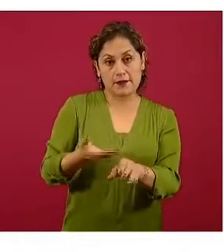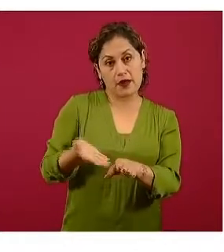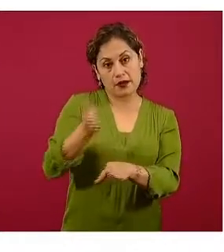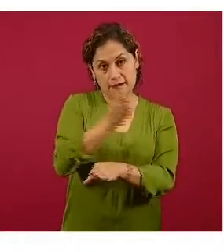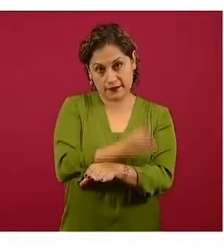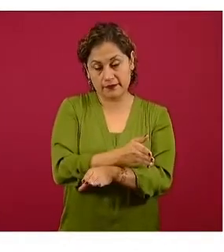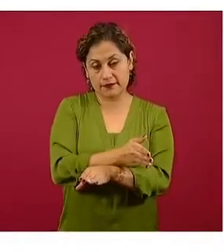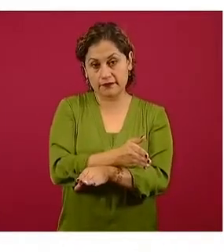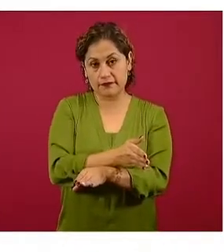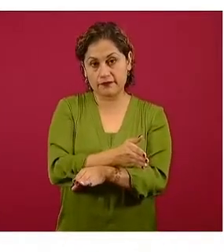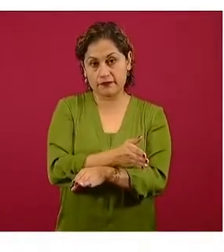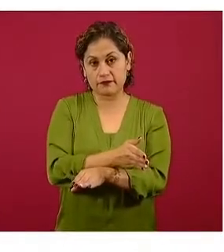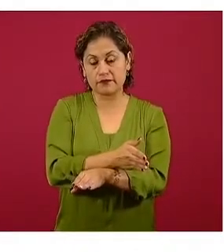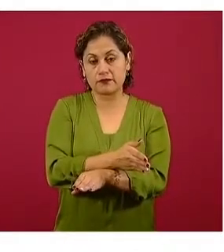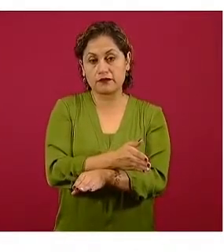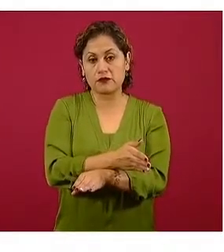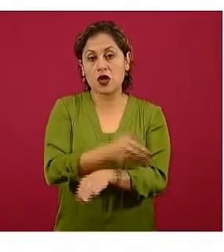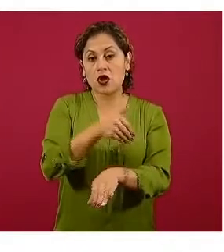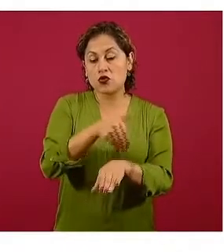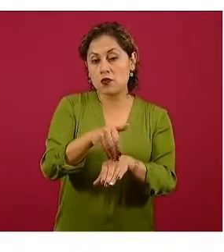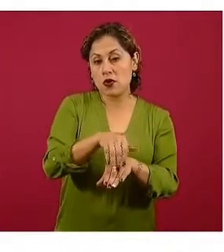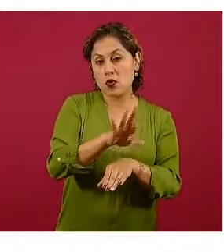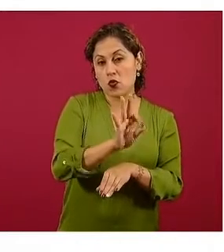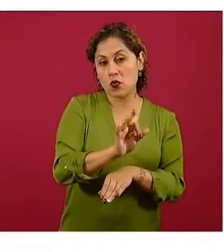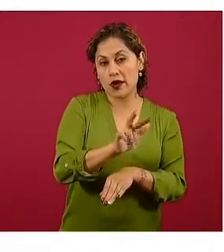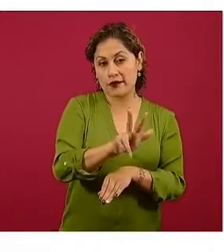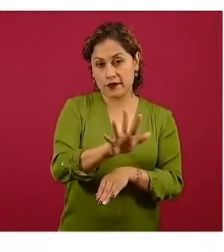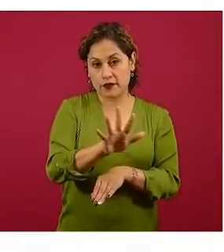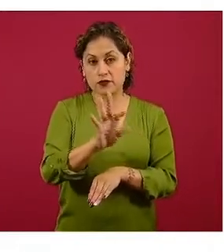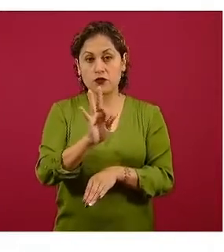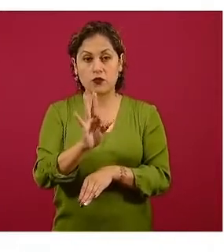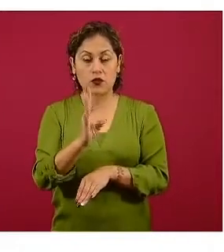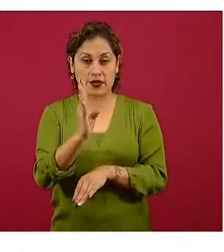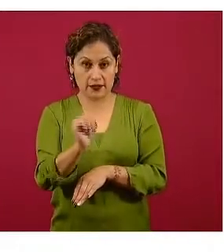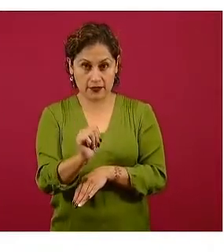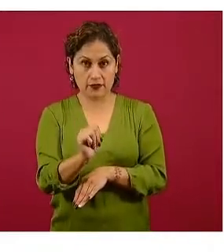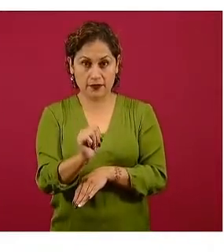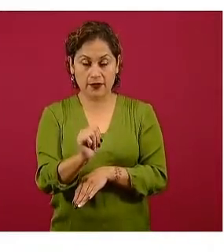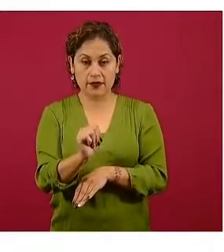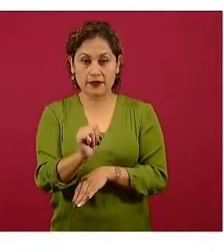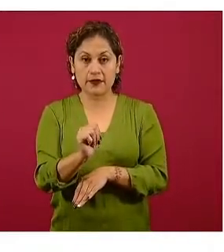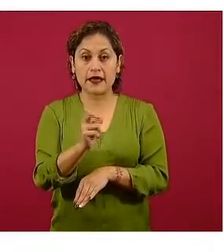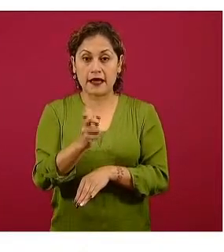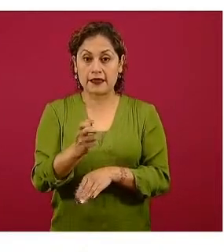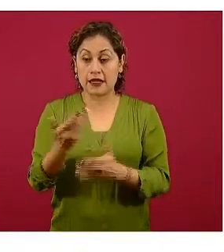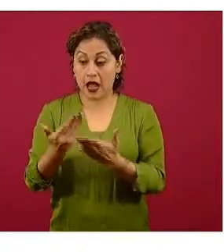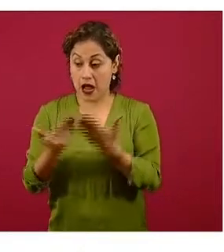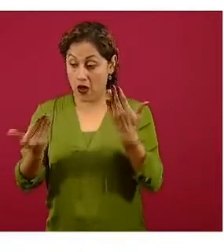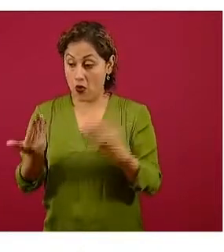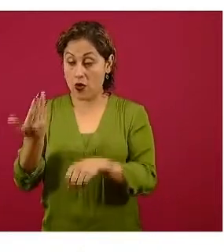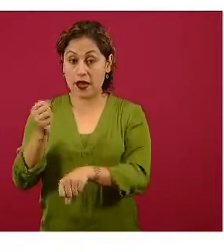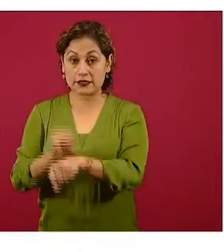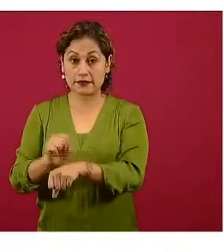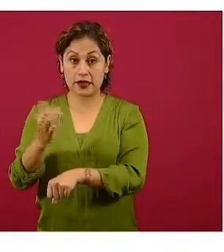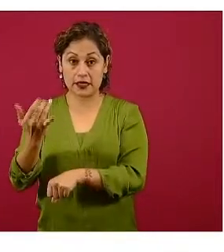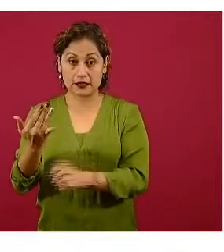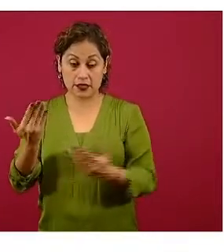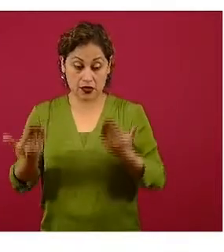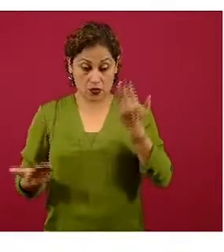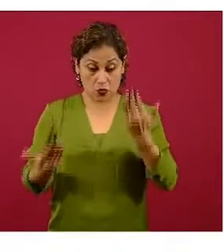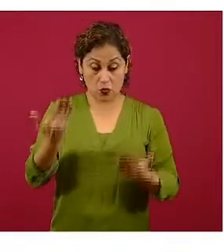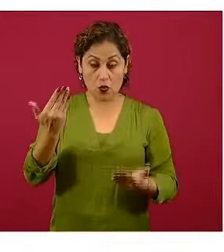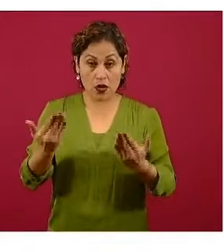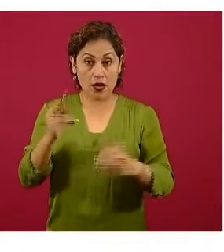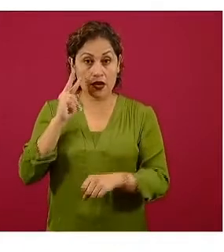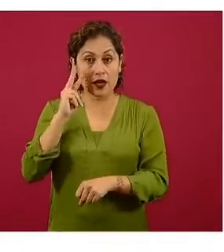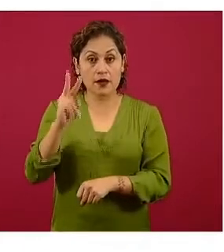aquel que se produjo entre la 48 y la 49, pero para efectos del cambio, entonces también tenemos un